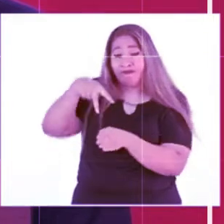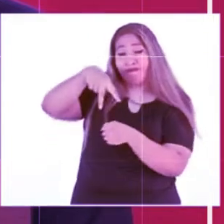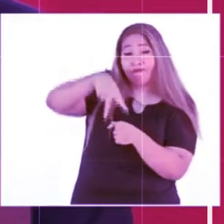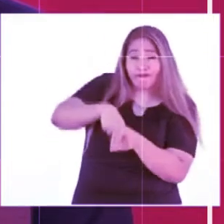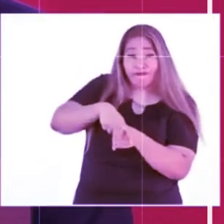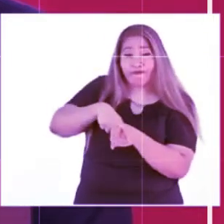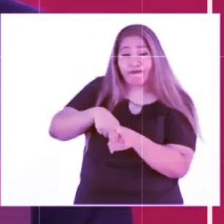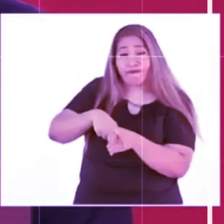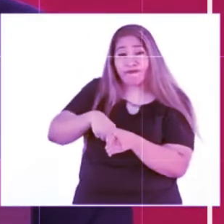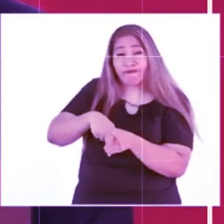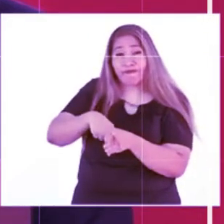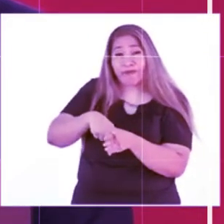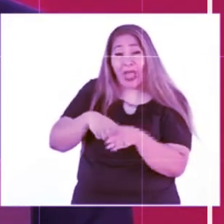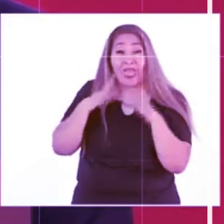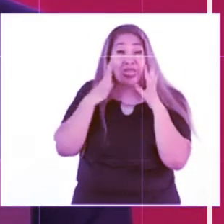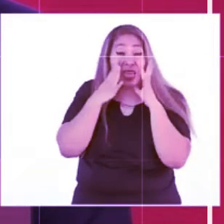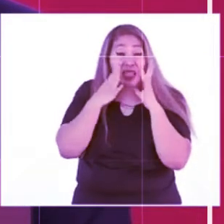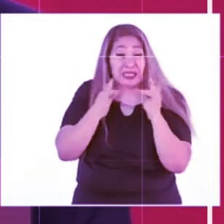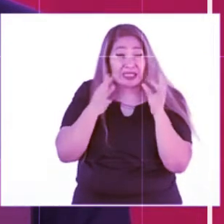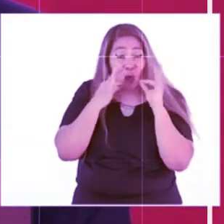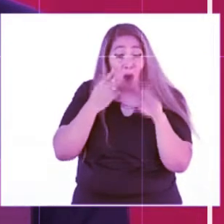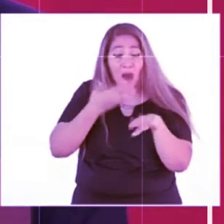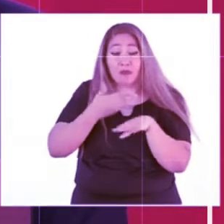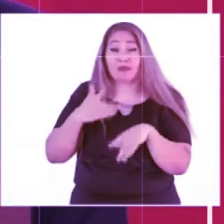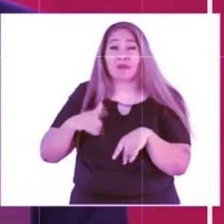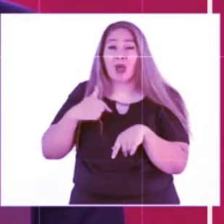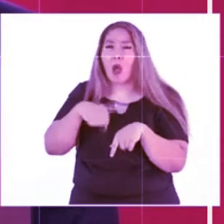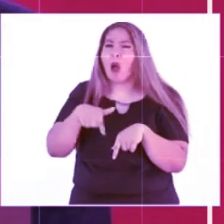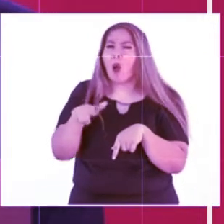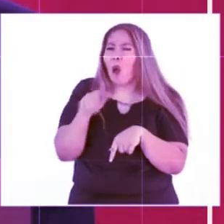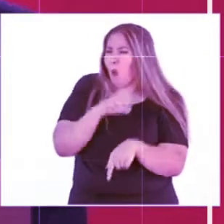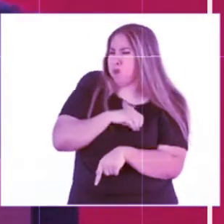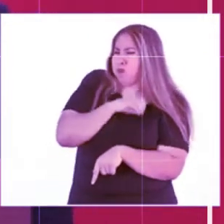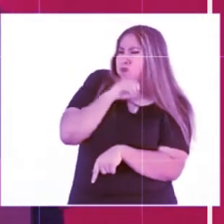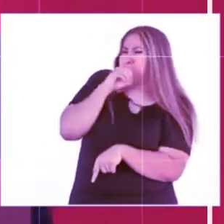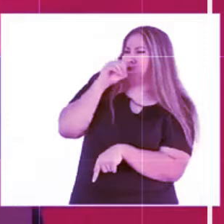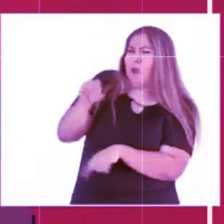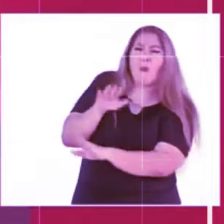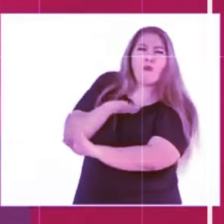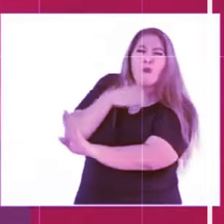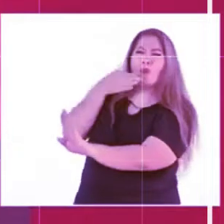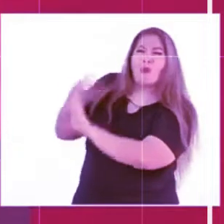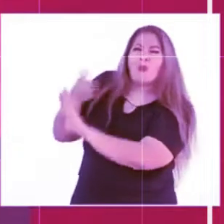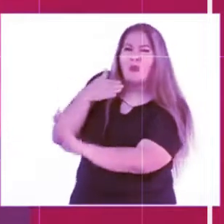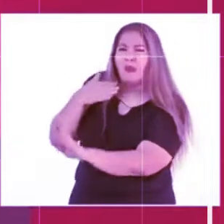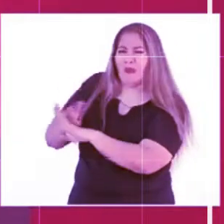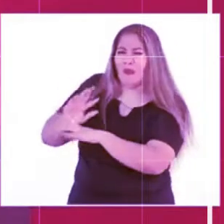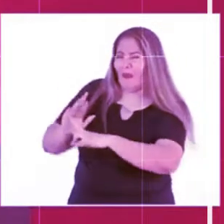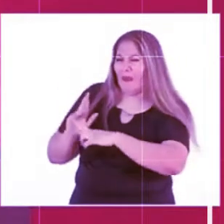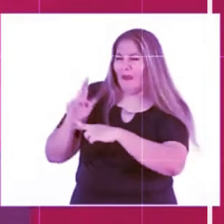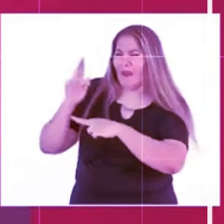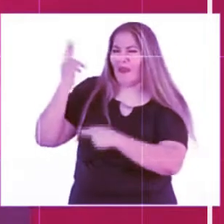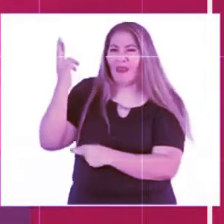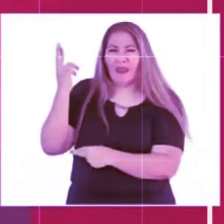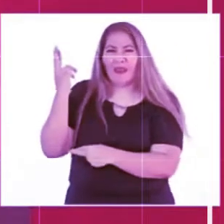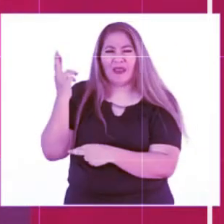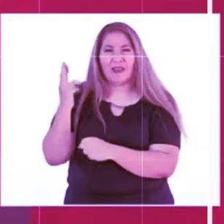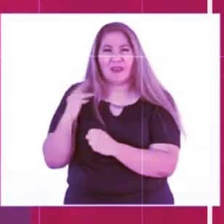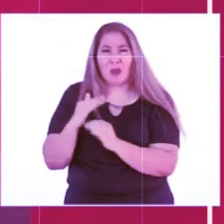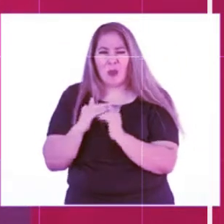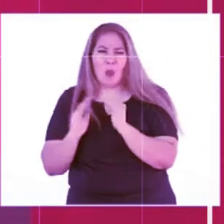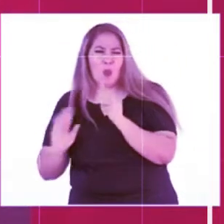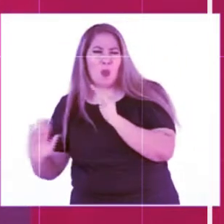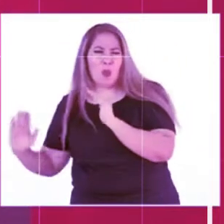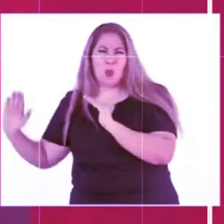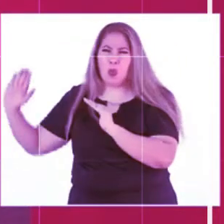guardias blancas de hacendados, cuyo odio a los revolucionarios rebasaba el encono